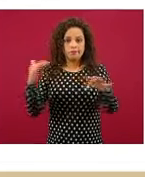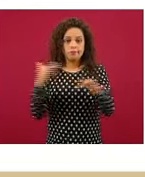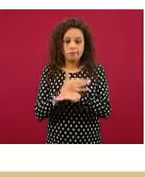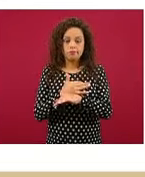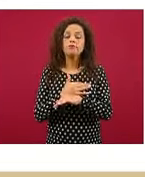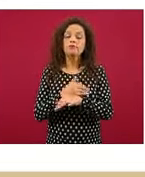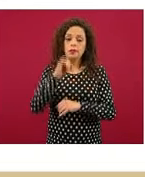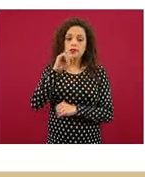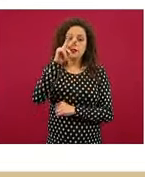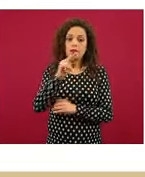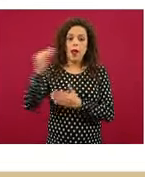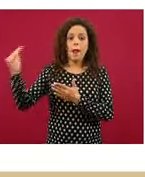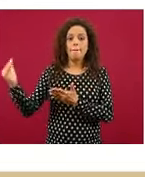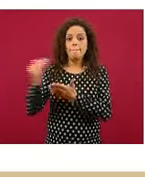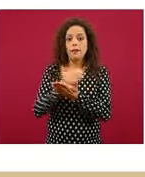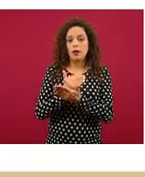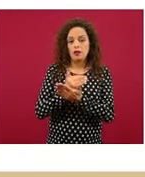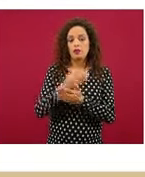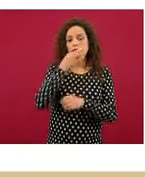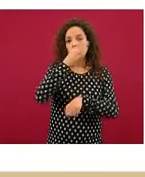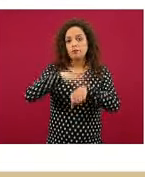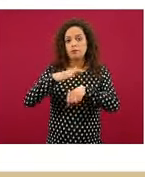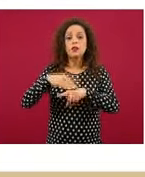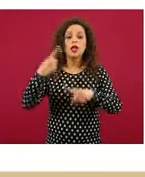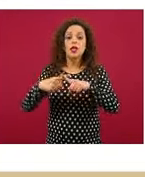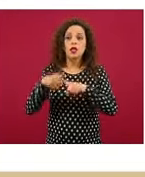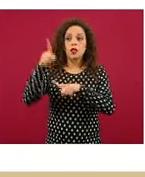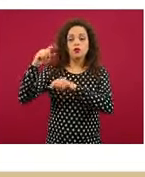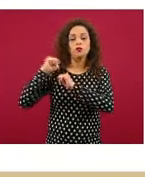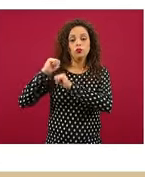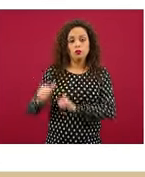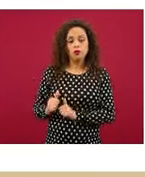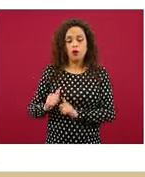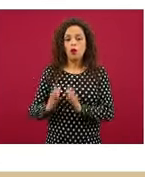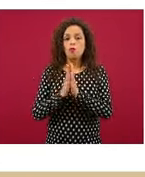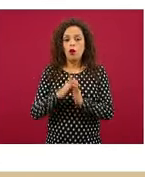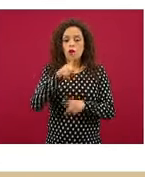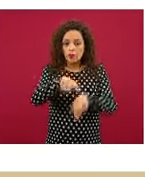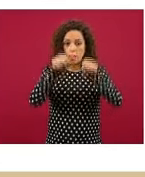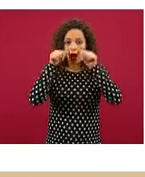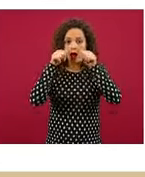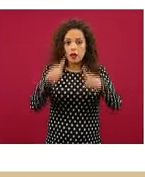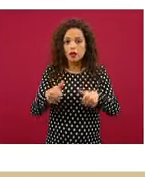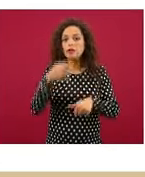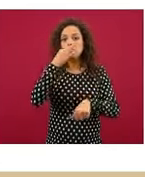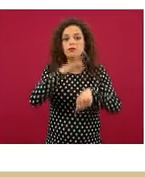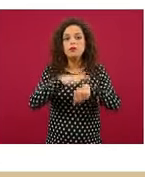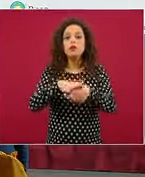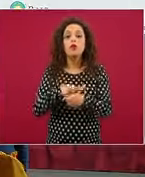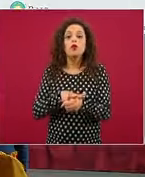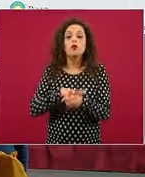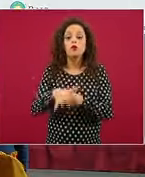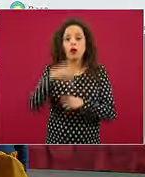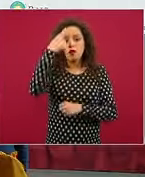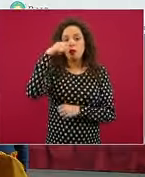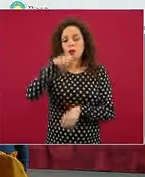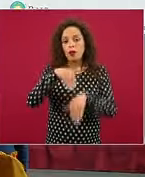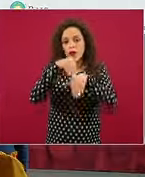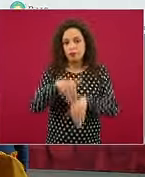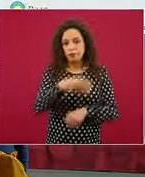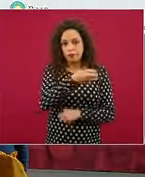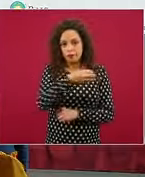reducción por parte de sus autoridades. Entonces, estemos atentas de cuáles van a ser esas disposiciones que tendremos que acatar